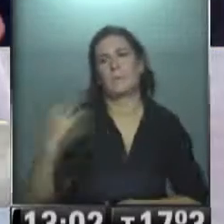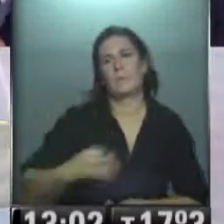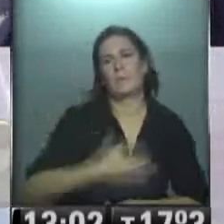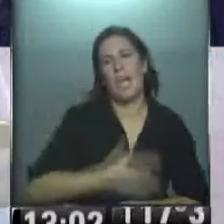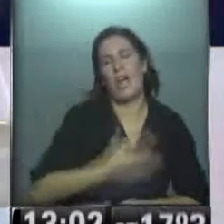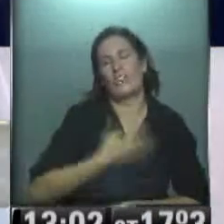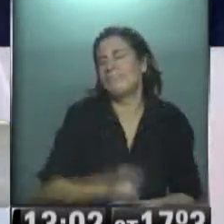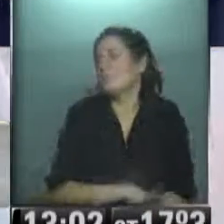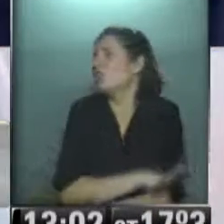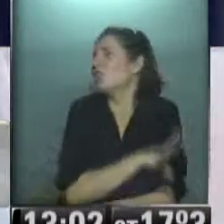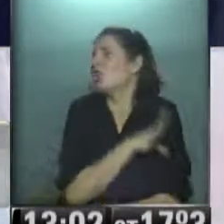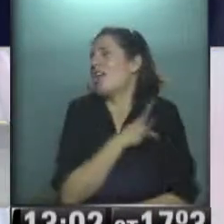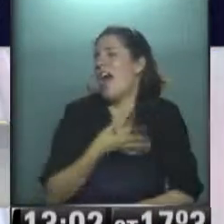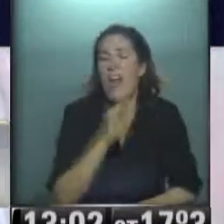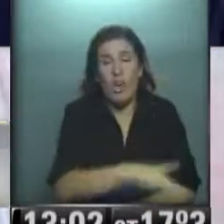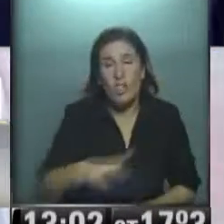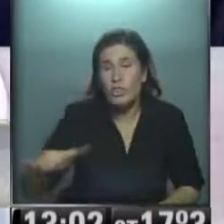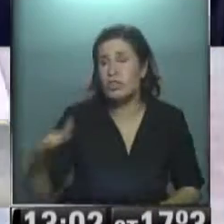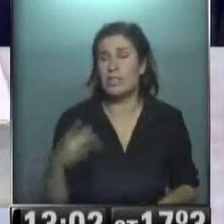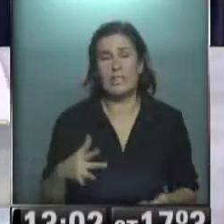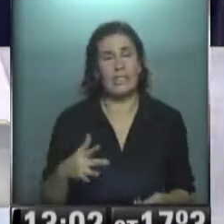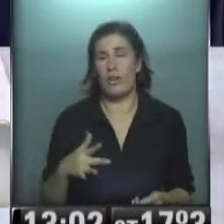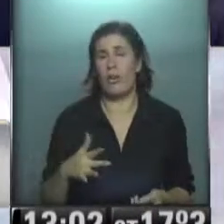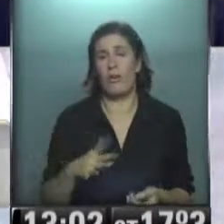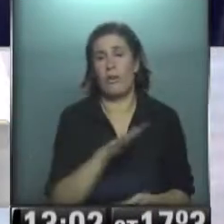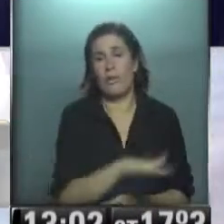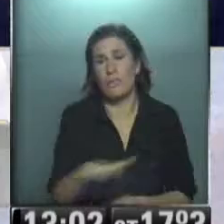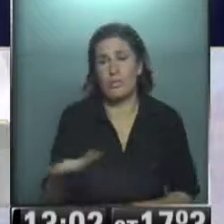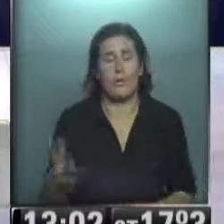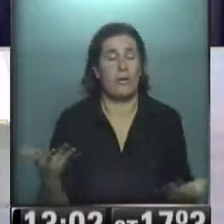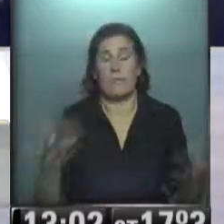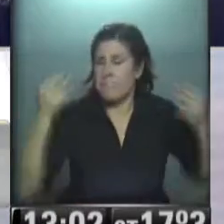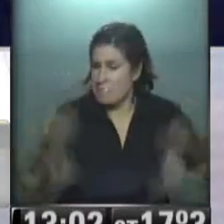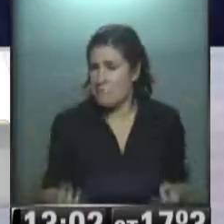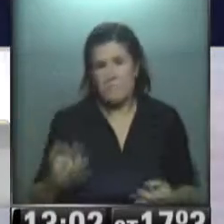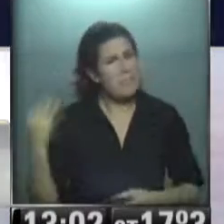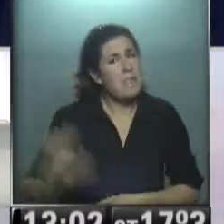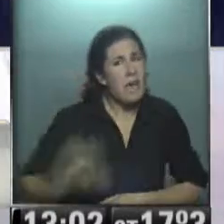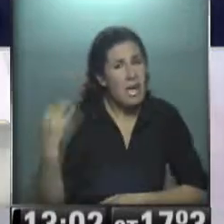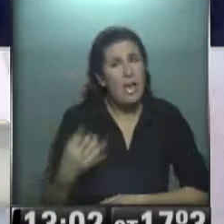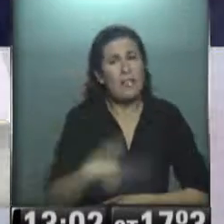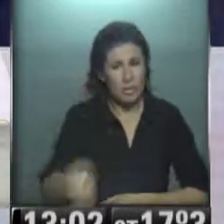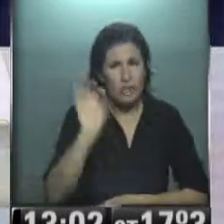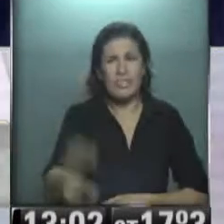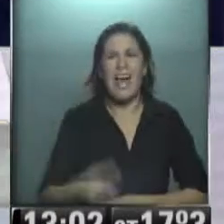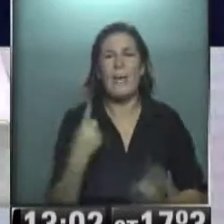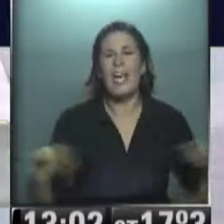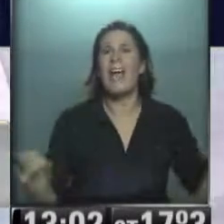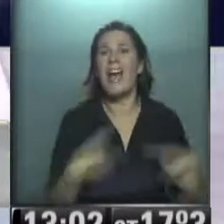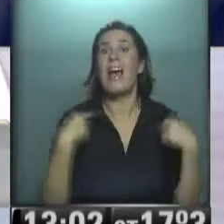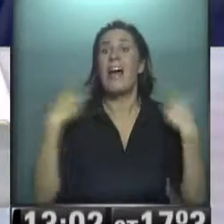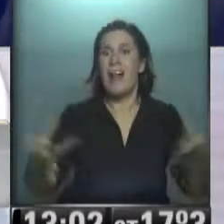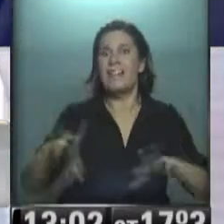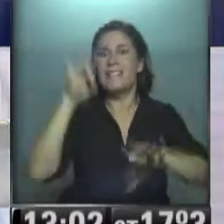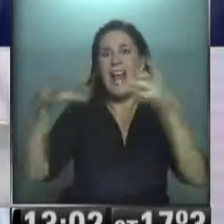la emoción. Sí, los chicos estaban realmente, digamos, muy bien porque sabían para quiénes iban a tocar y